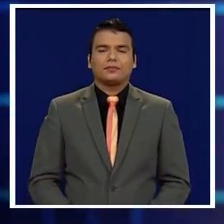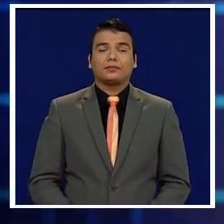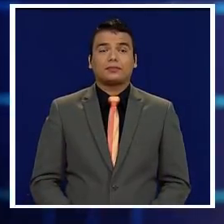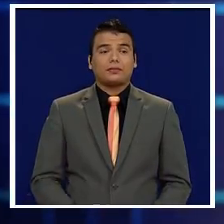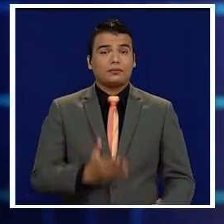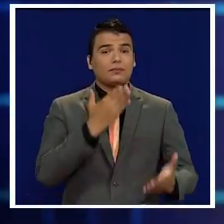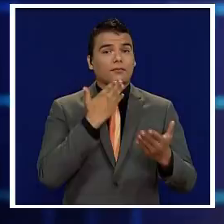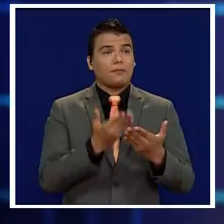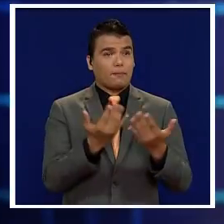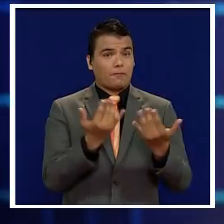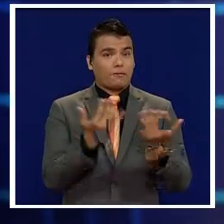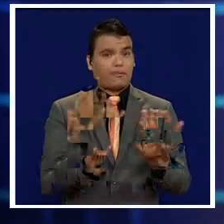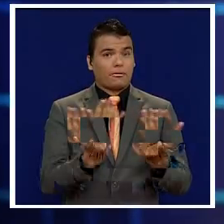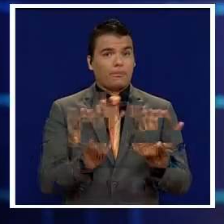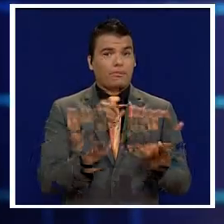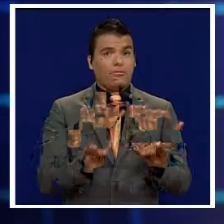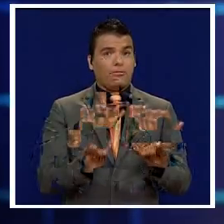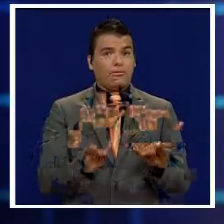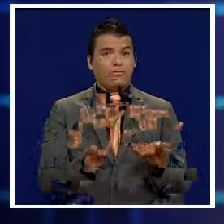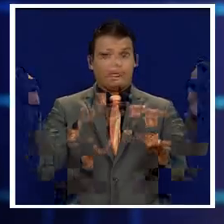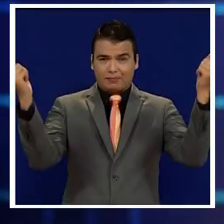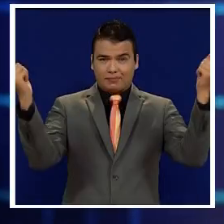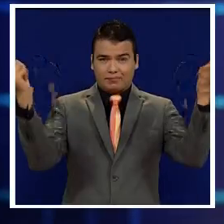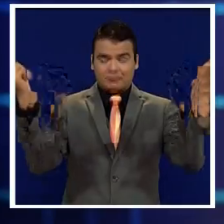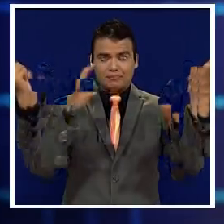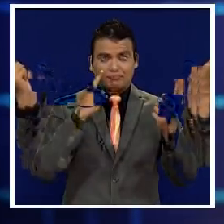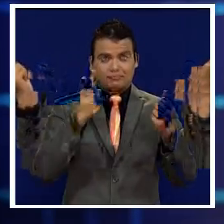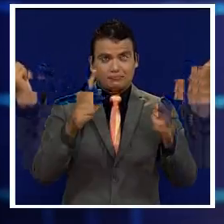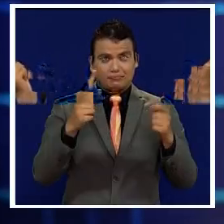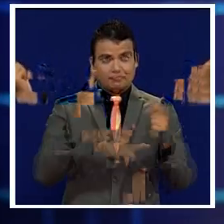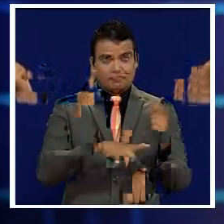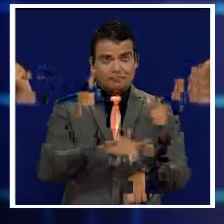Pues ha llegado el momento de hacer nuestra pausa. Tengan presente al que